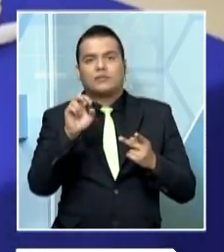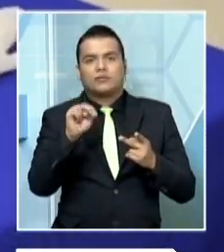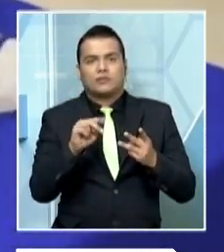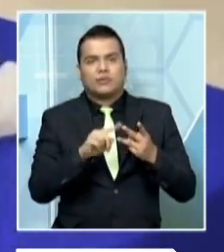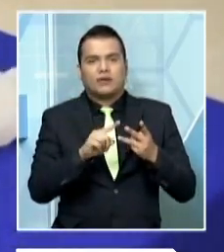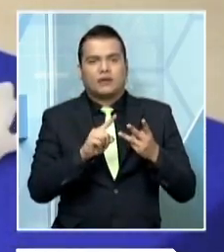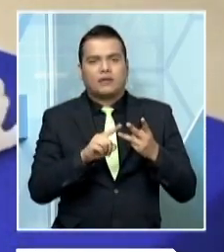cantillo